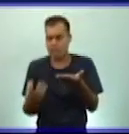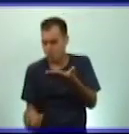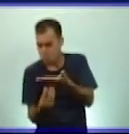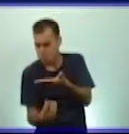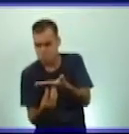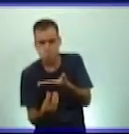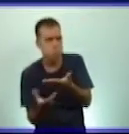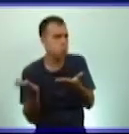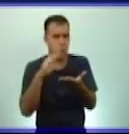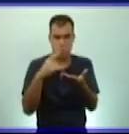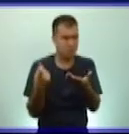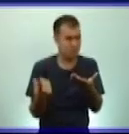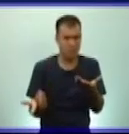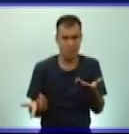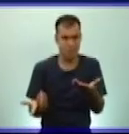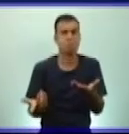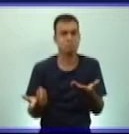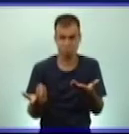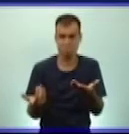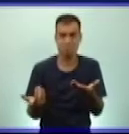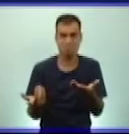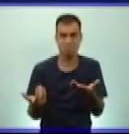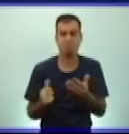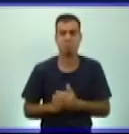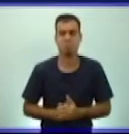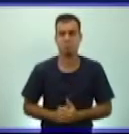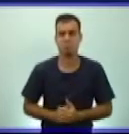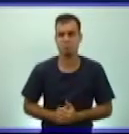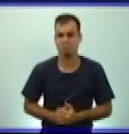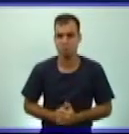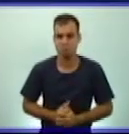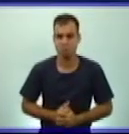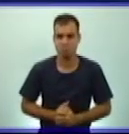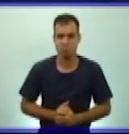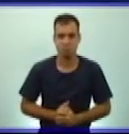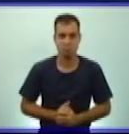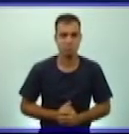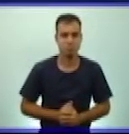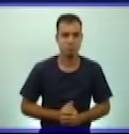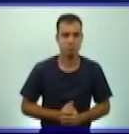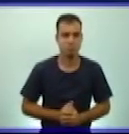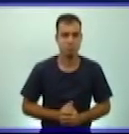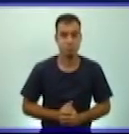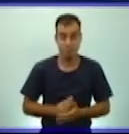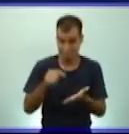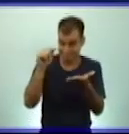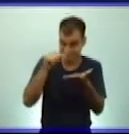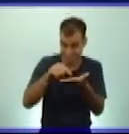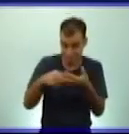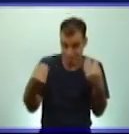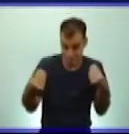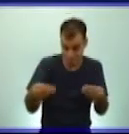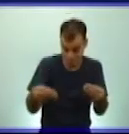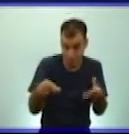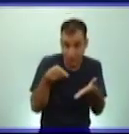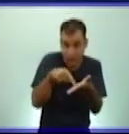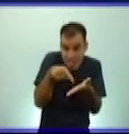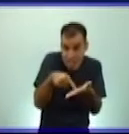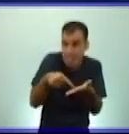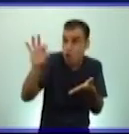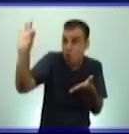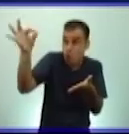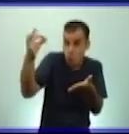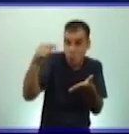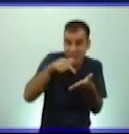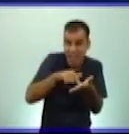contacto directo o que se comuniquen mediante algún otro cuerpo. En este caso, la energía se